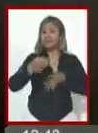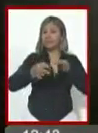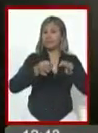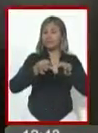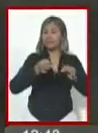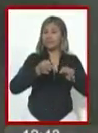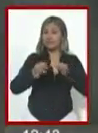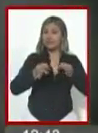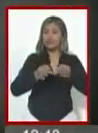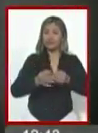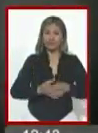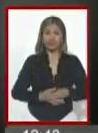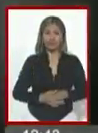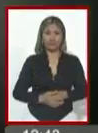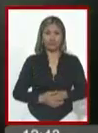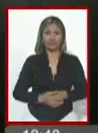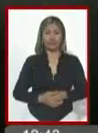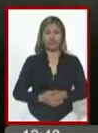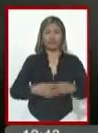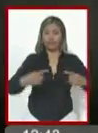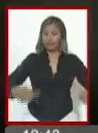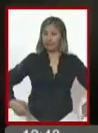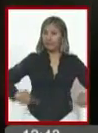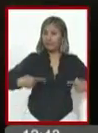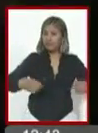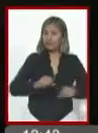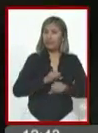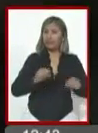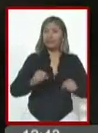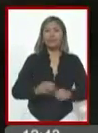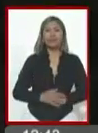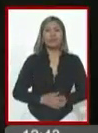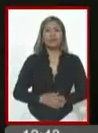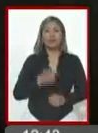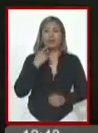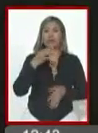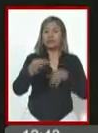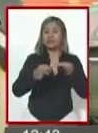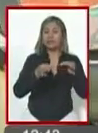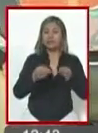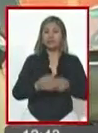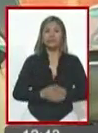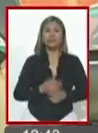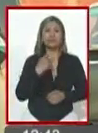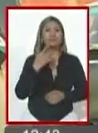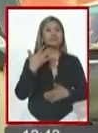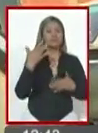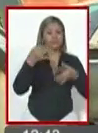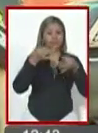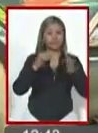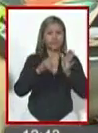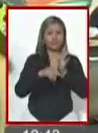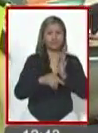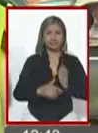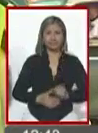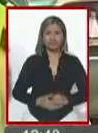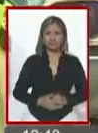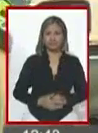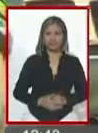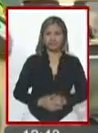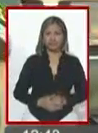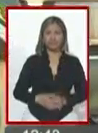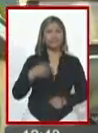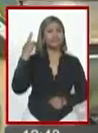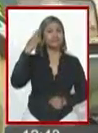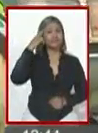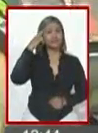conductor, manifiesta de que se le ha reventado una goma, una llanta, ¿no? Eso es lo que dice, ¿no? Y eso está por establecer, ¿no?